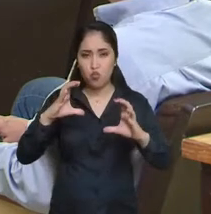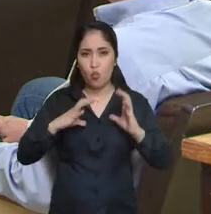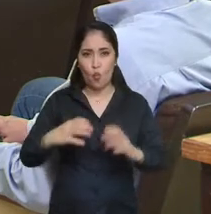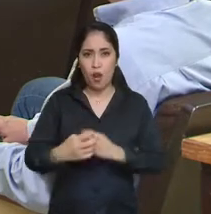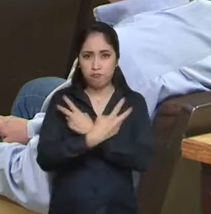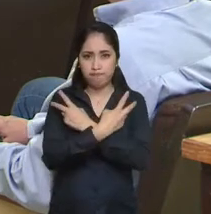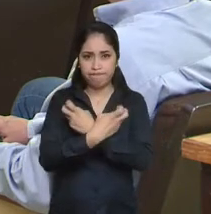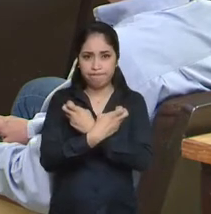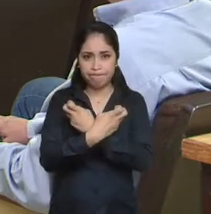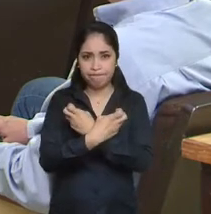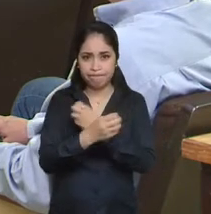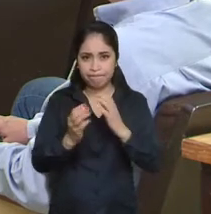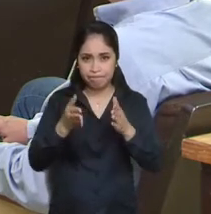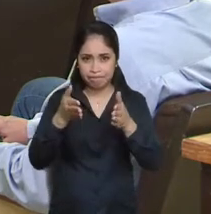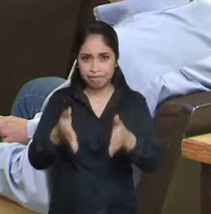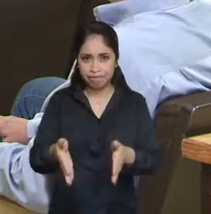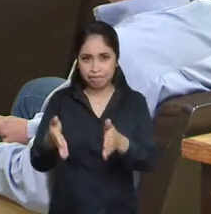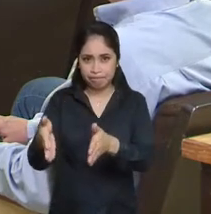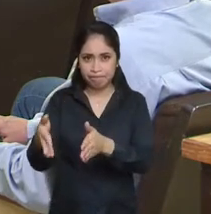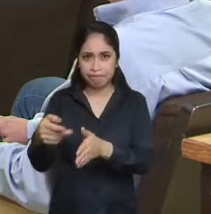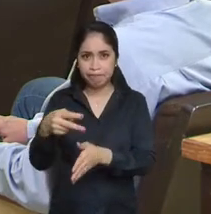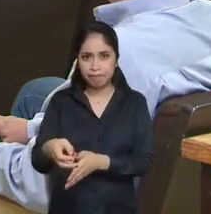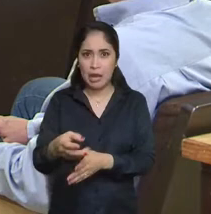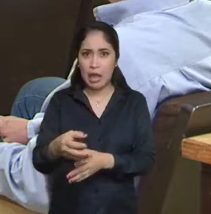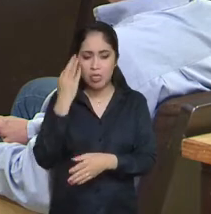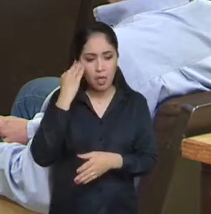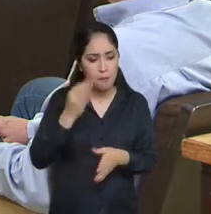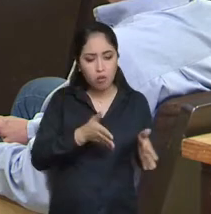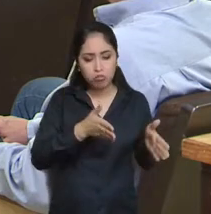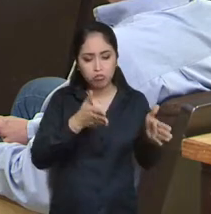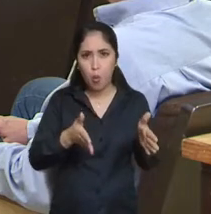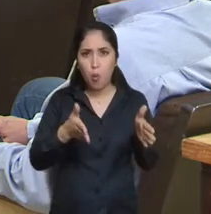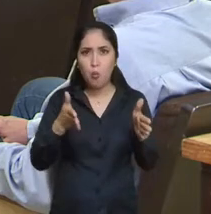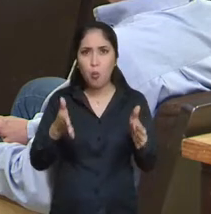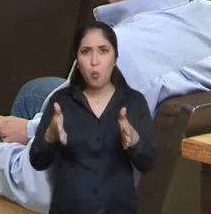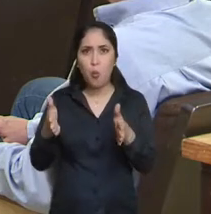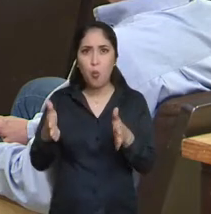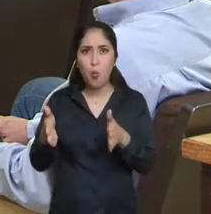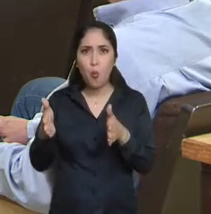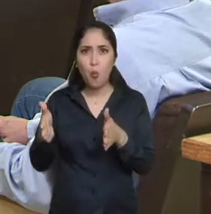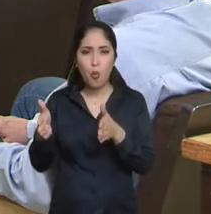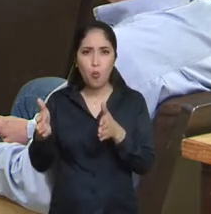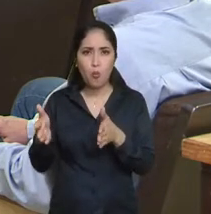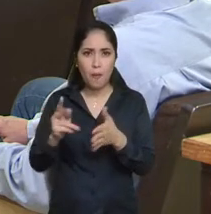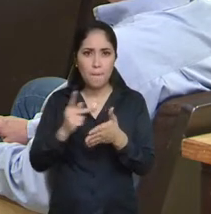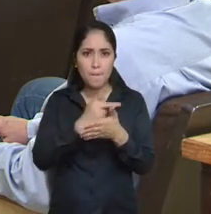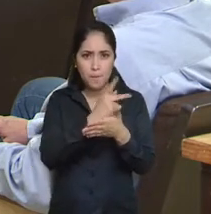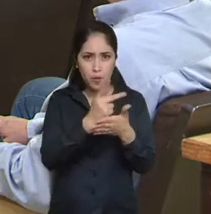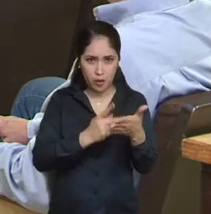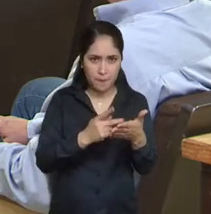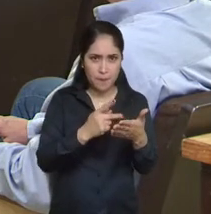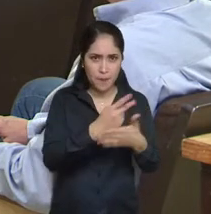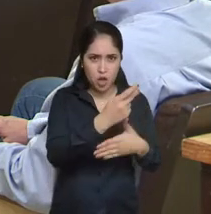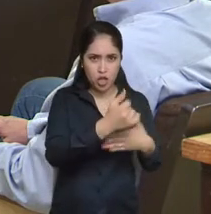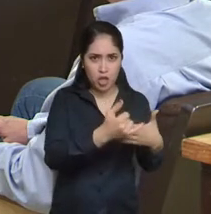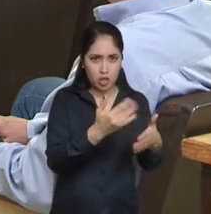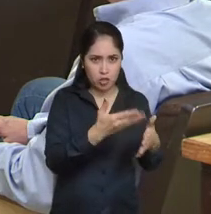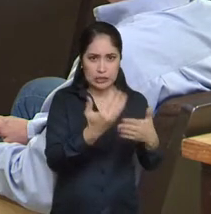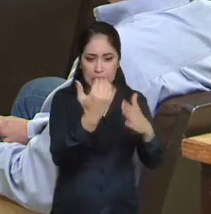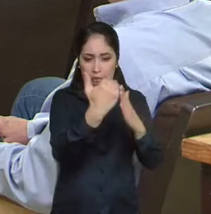cumpliendo con las etapas tal y como se programó originalmente el proyecto. De hecho, esta semana